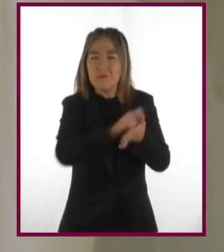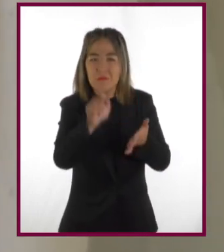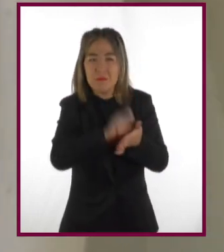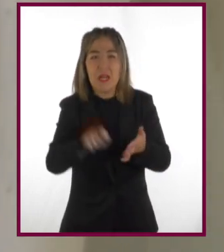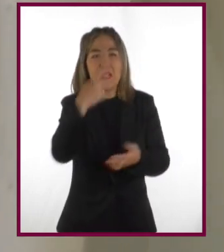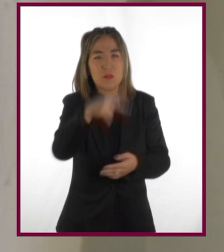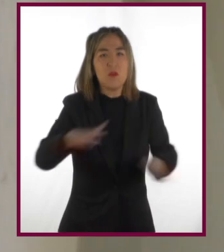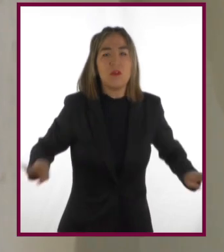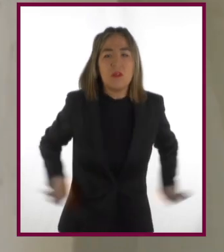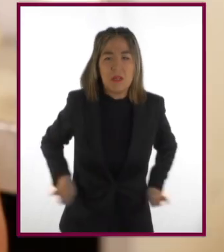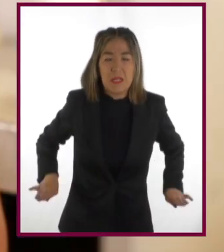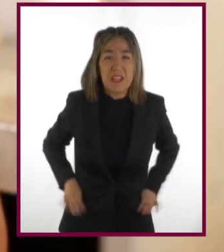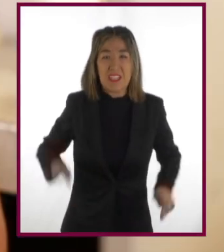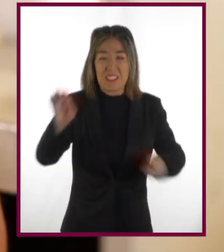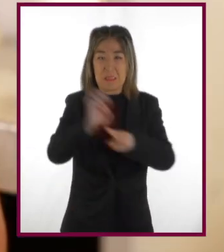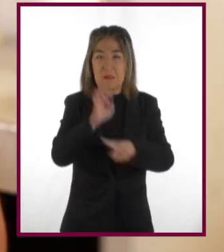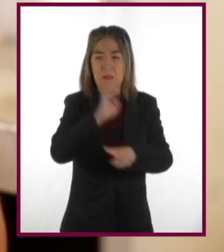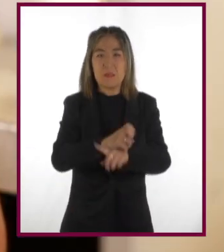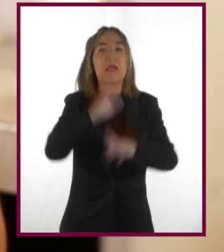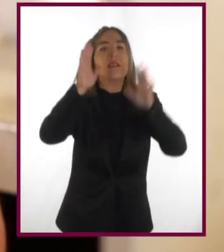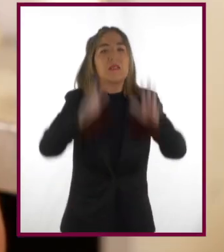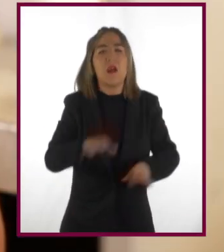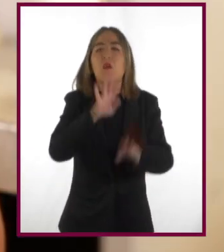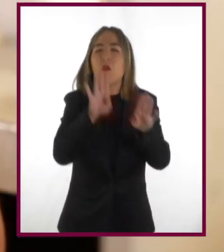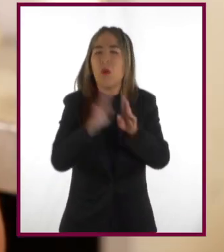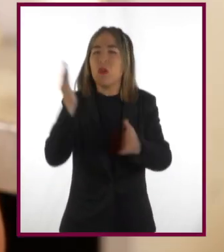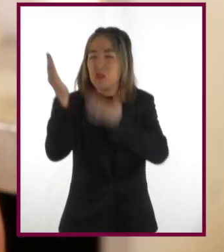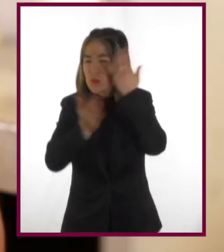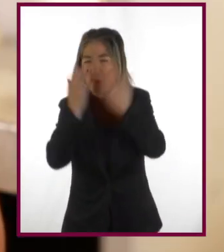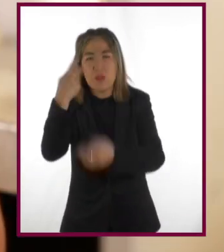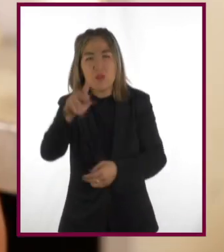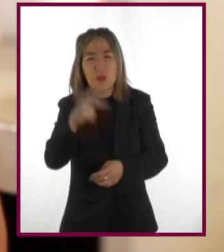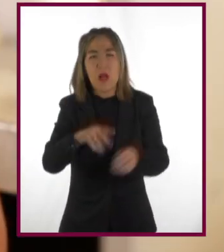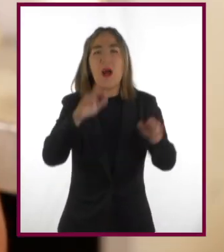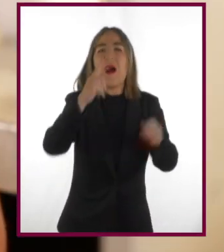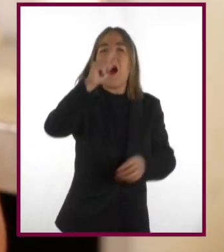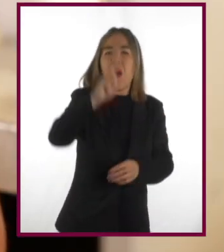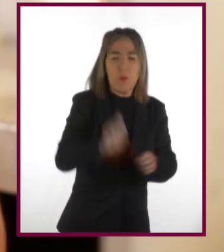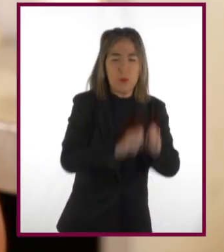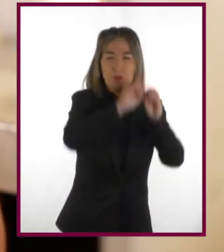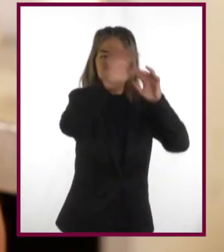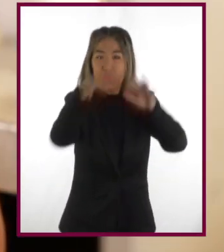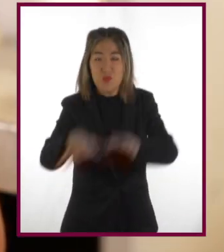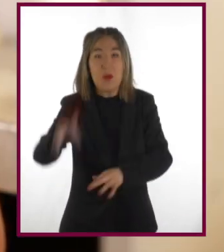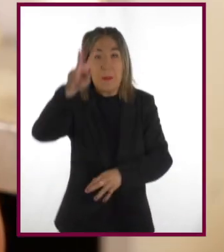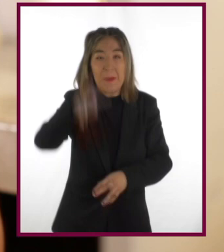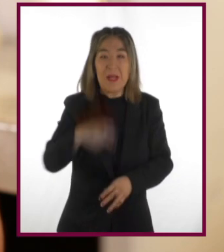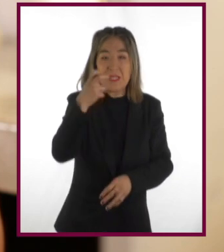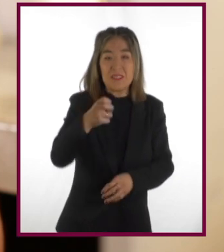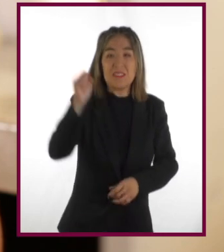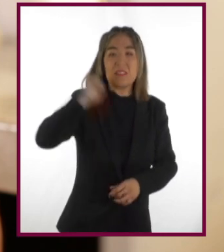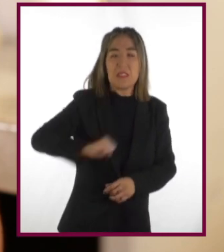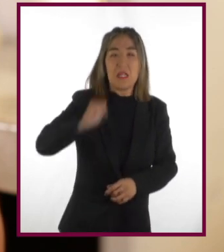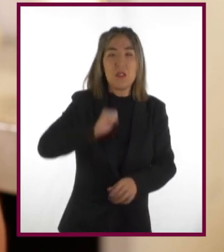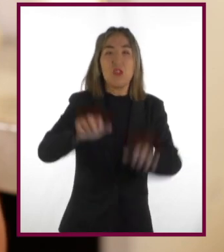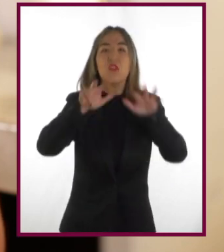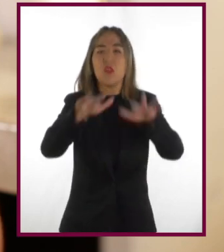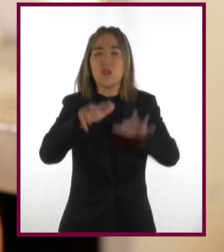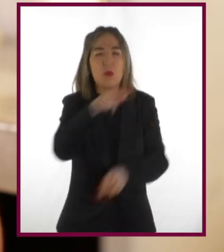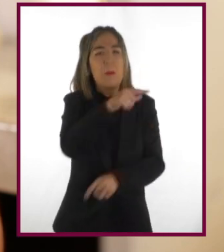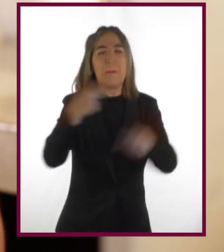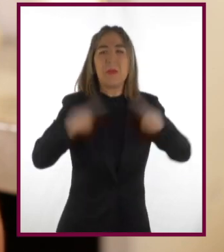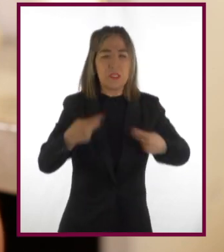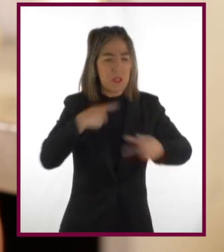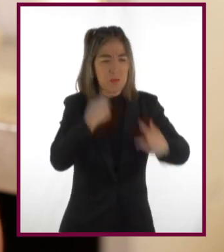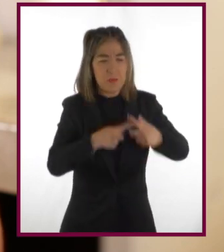estos fenómenos. Entonces, ya para poder estudiar el comportamiento de los fluidos reales, ya desde el siglo